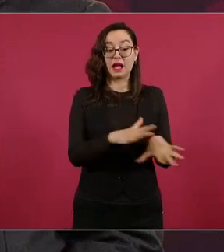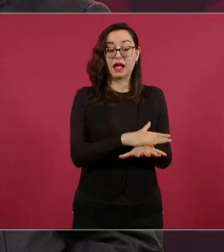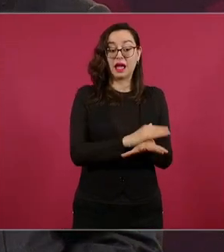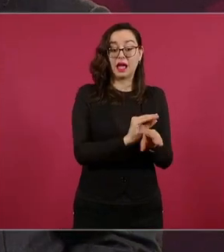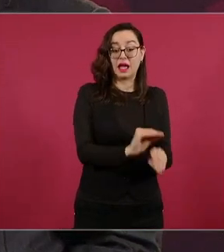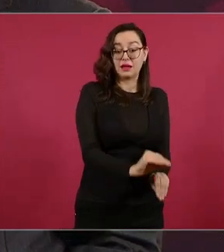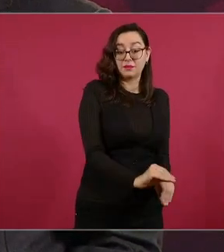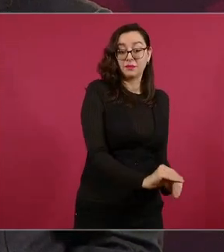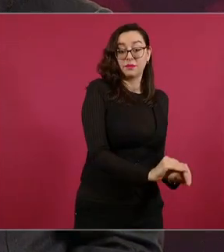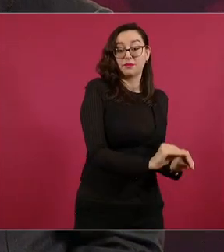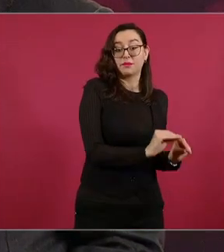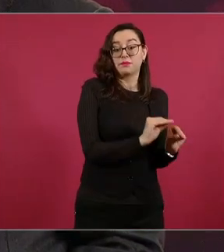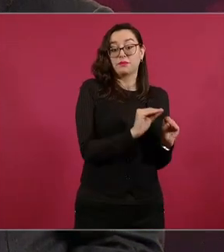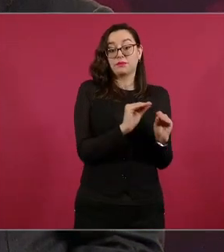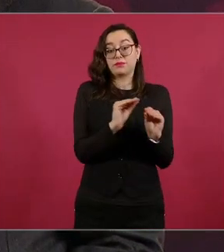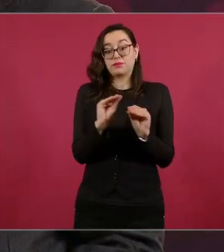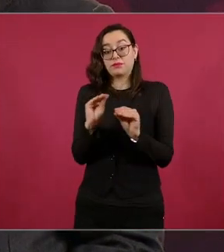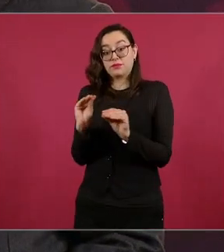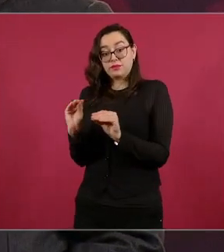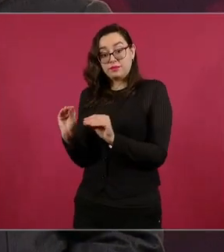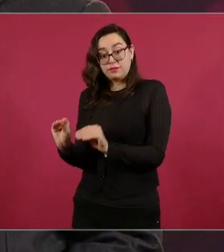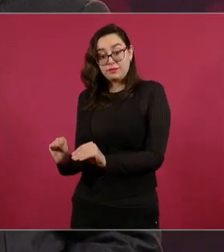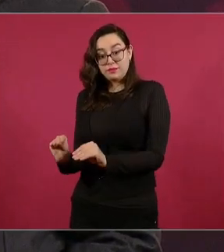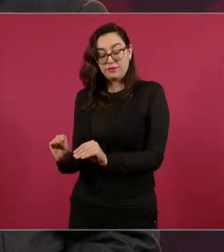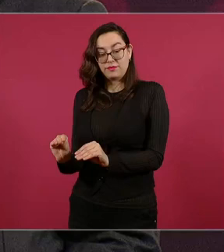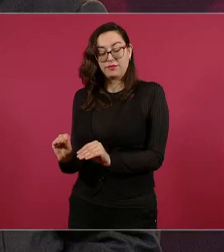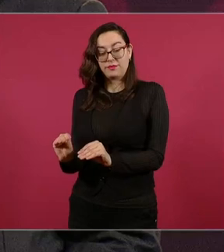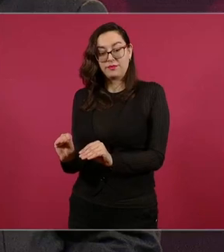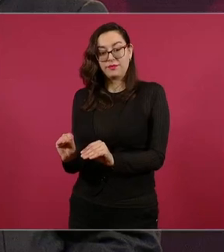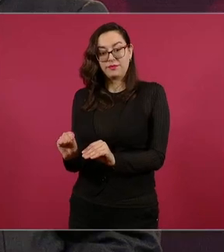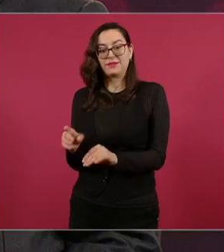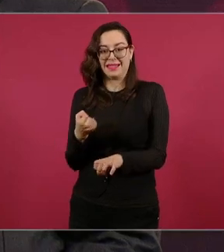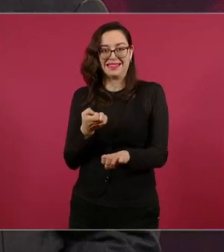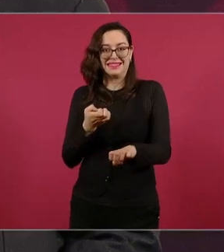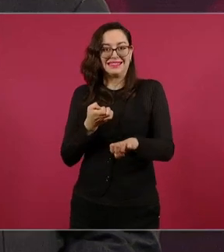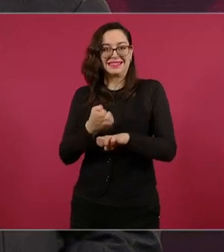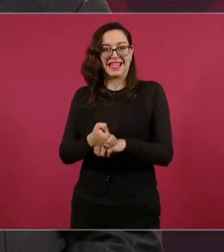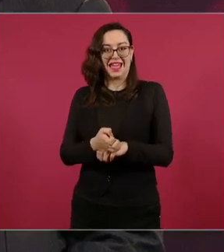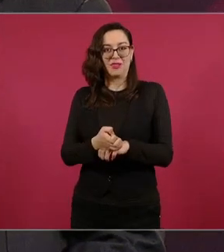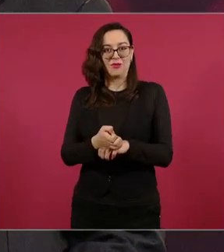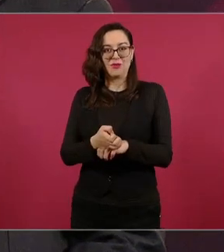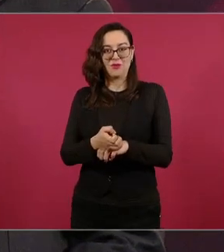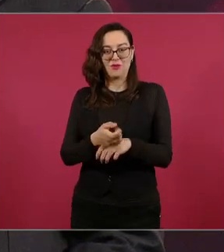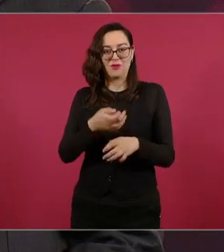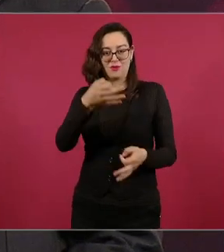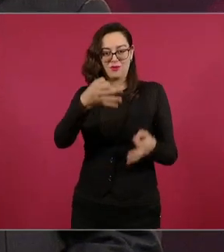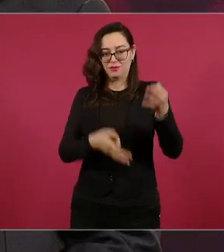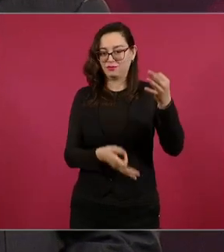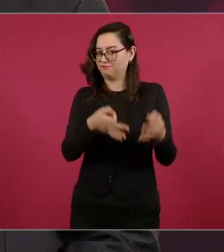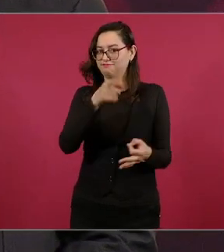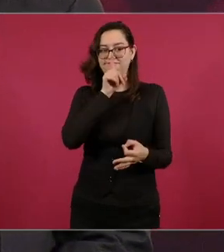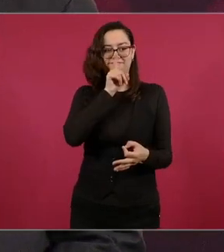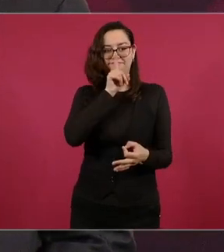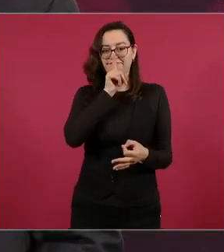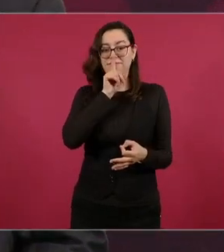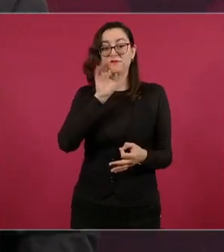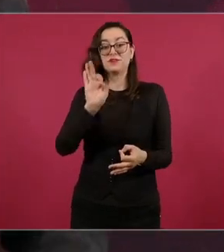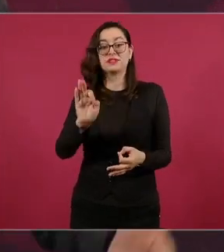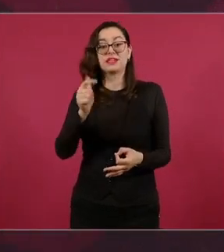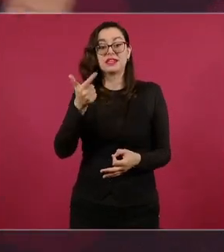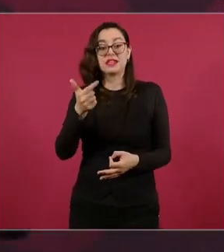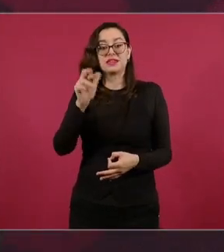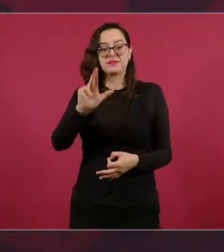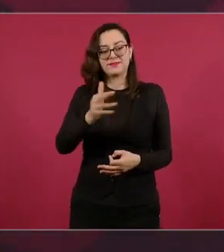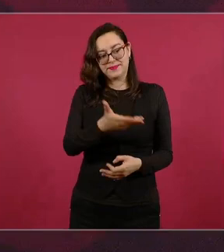de las autoridades estatales a la Fiscalía General de la República que